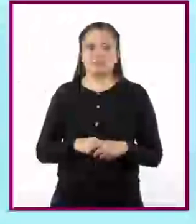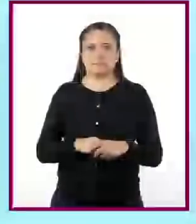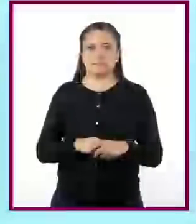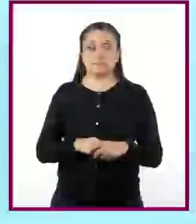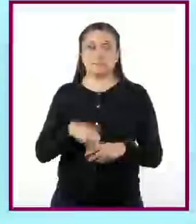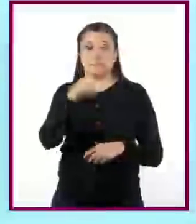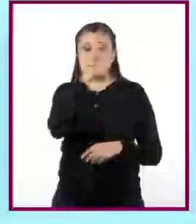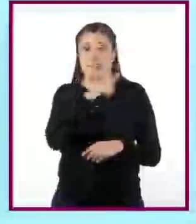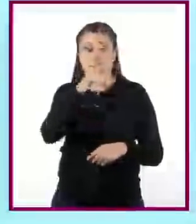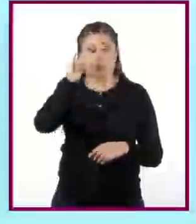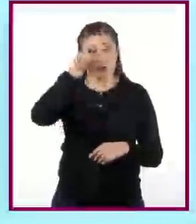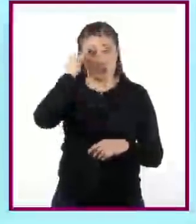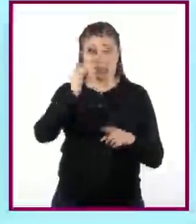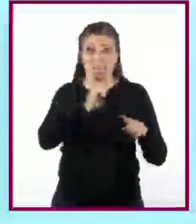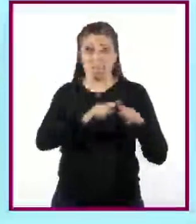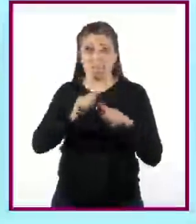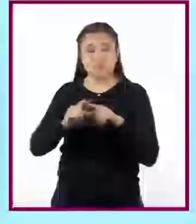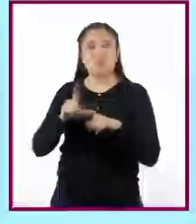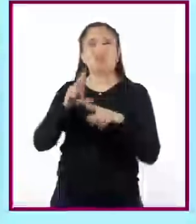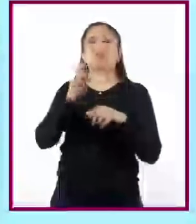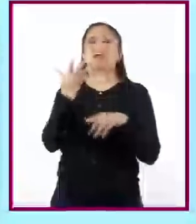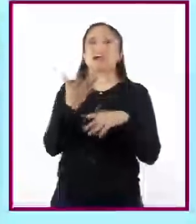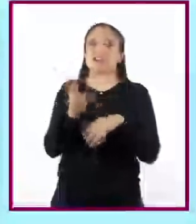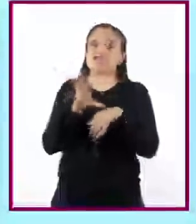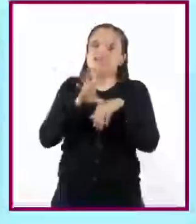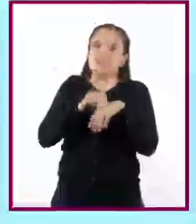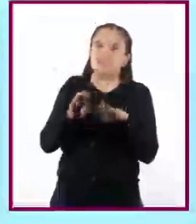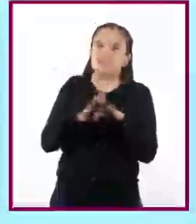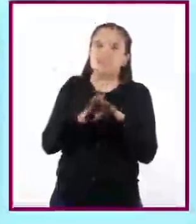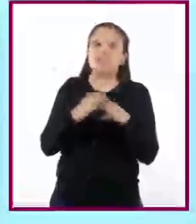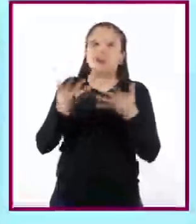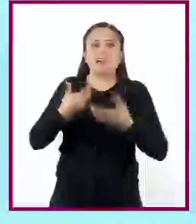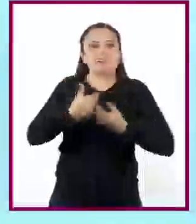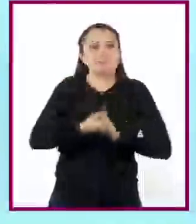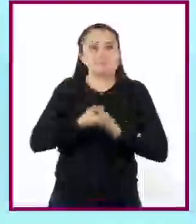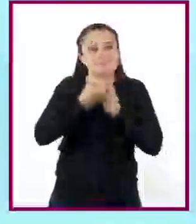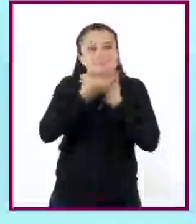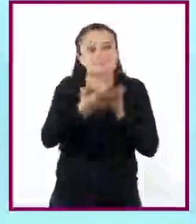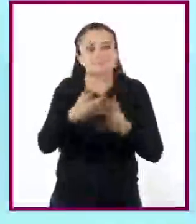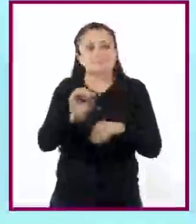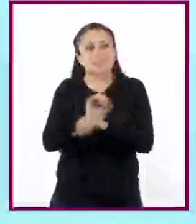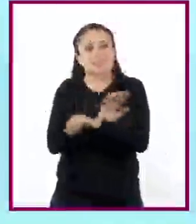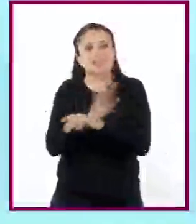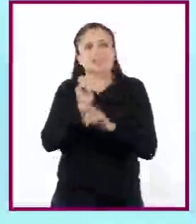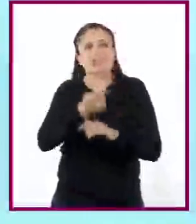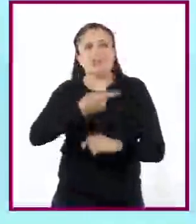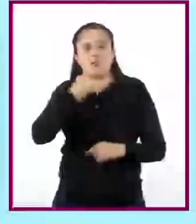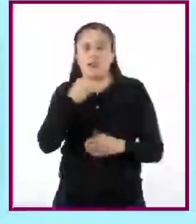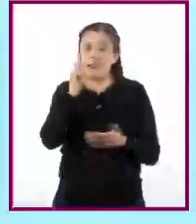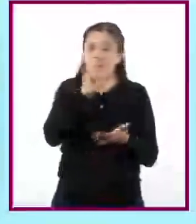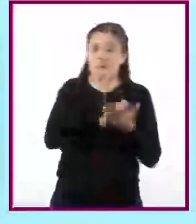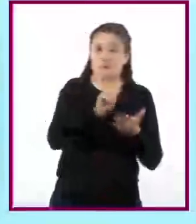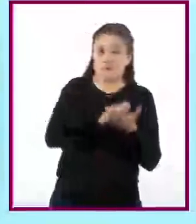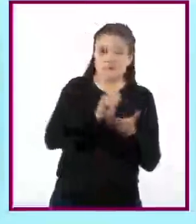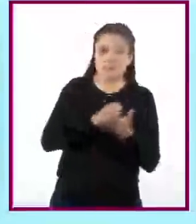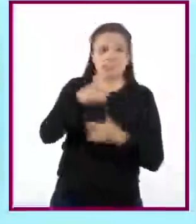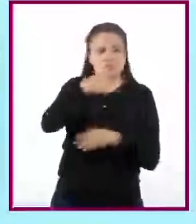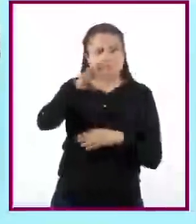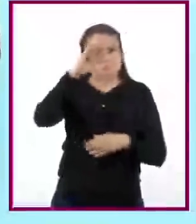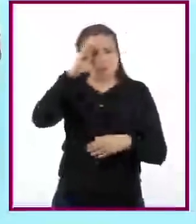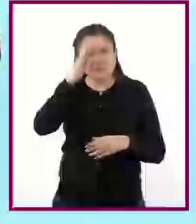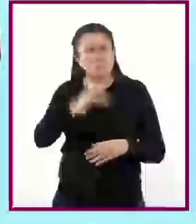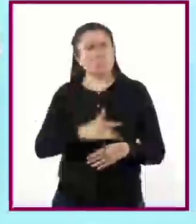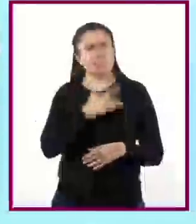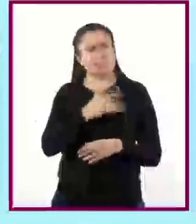Las lenguas indígenas permiten a quienes las hablan expresarse y transmitir de manera oral o escrita sus pensamientos